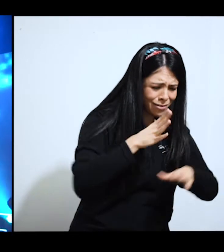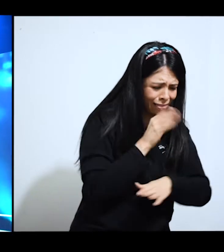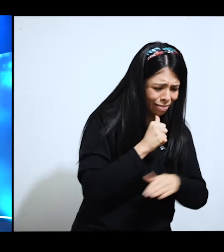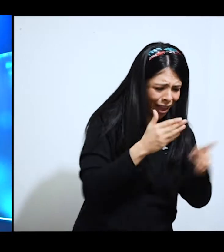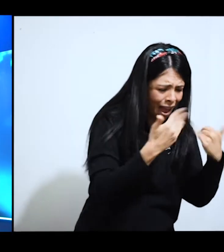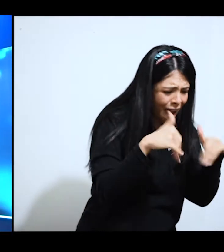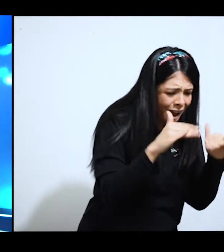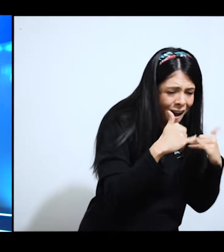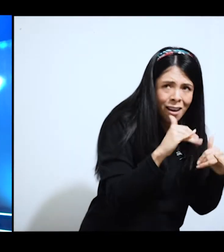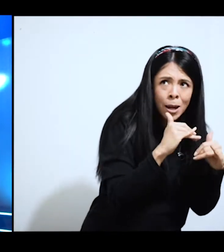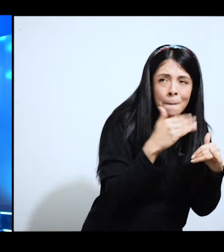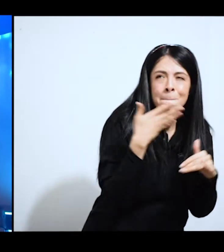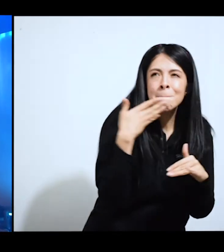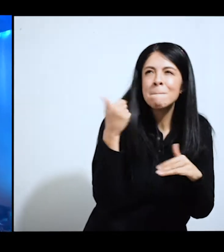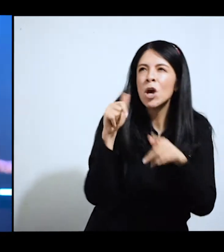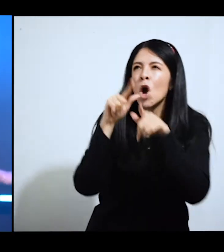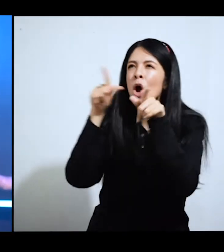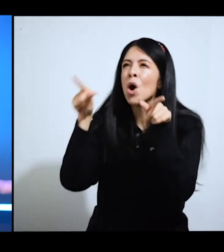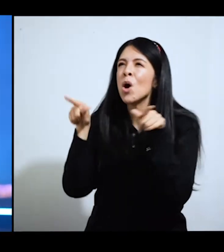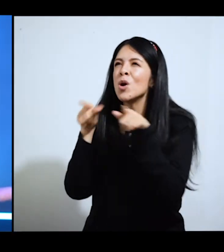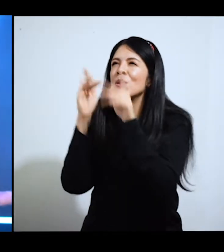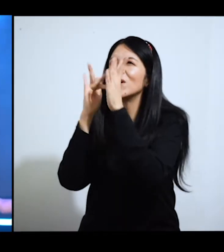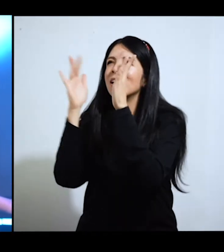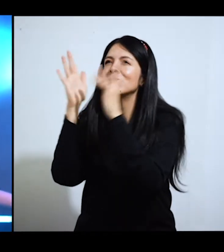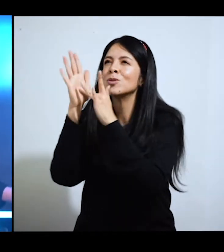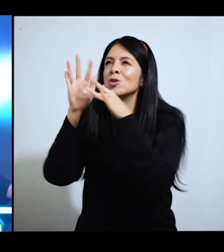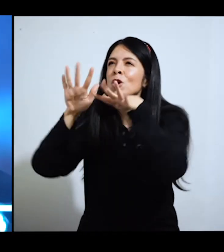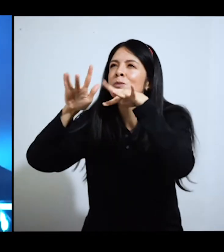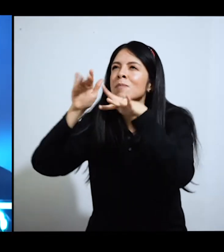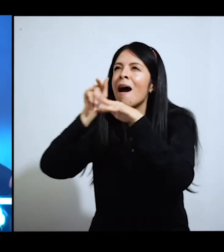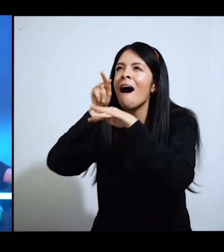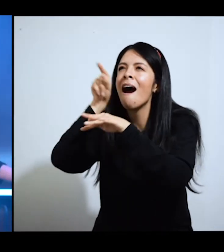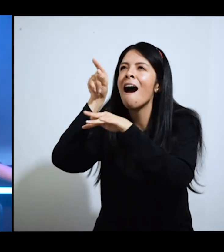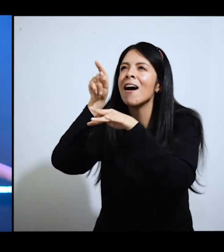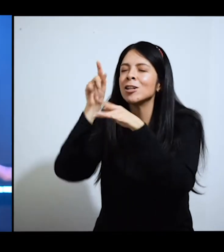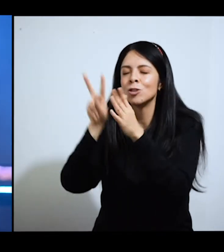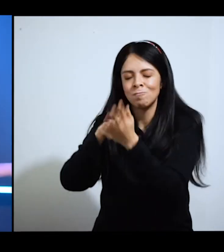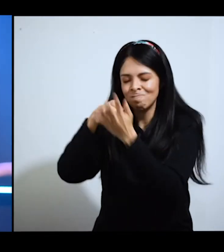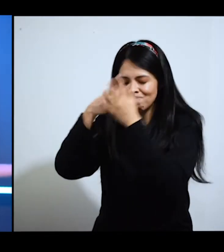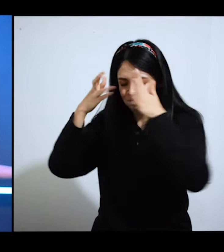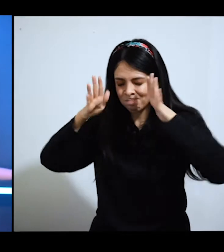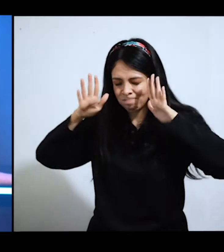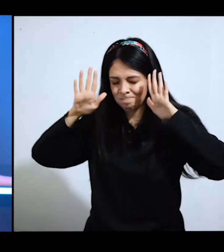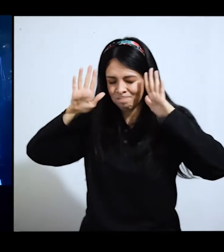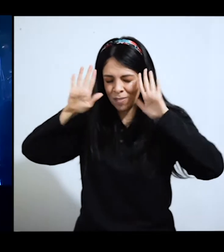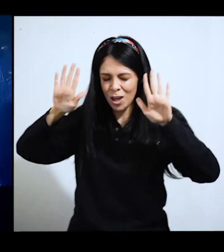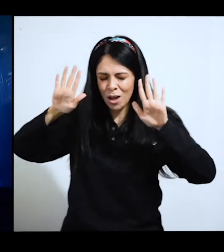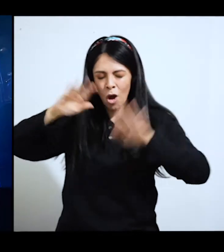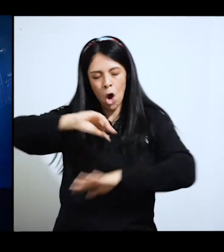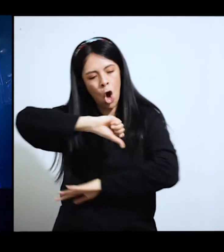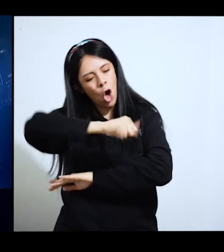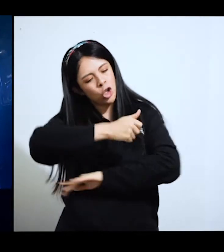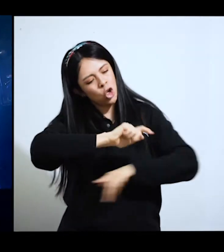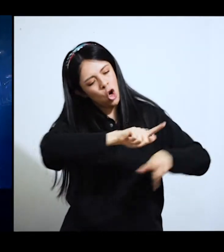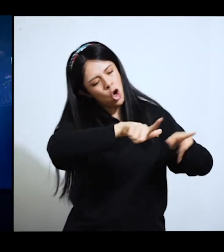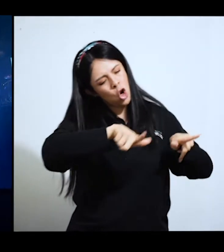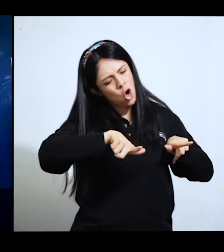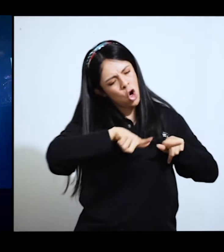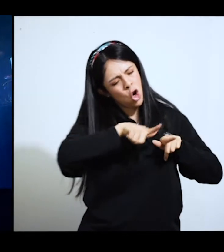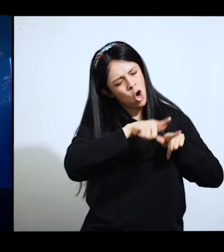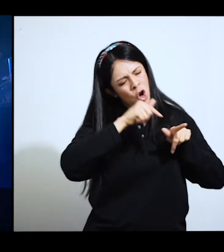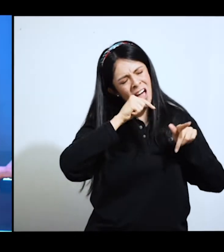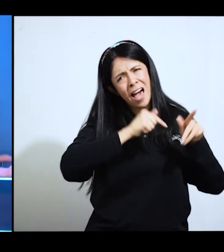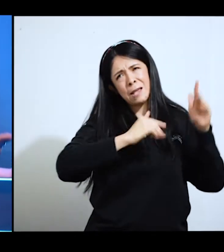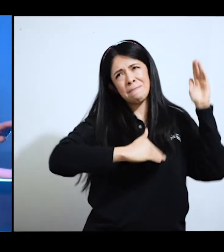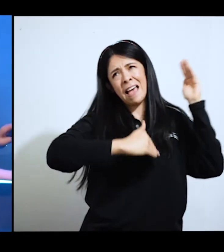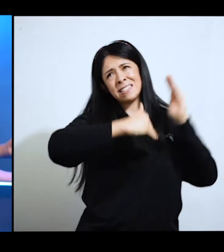más grande que estar a tus pies, que estar a tus pies.